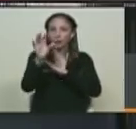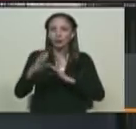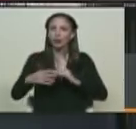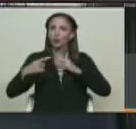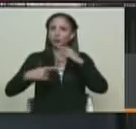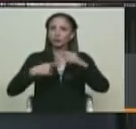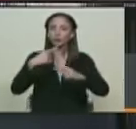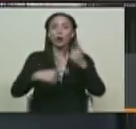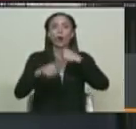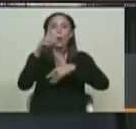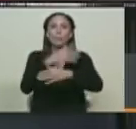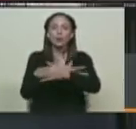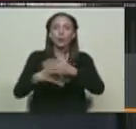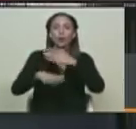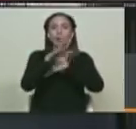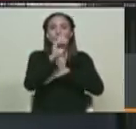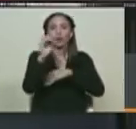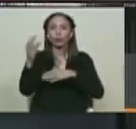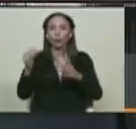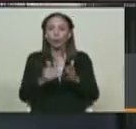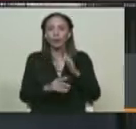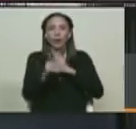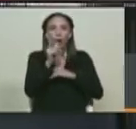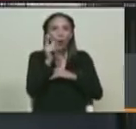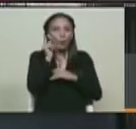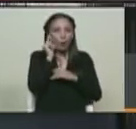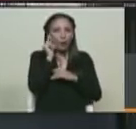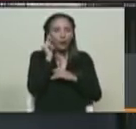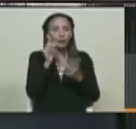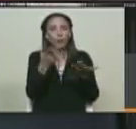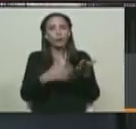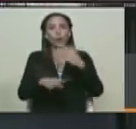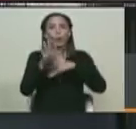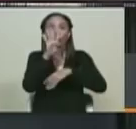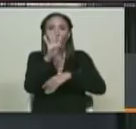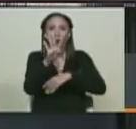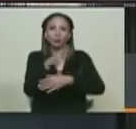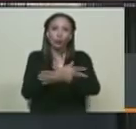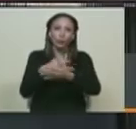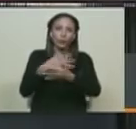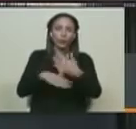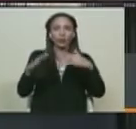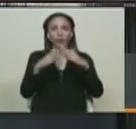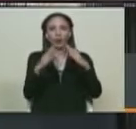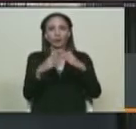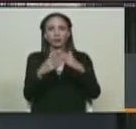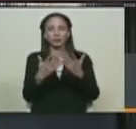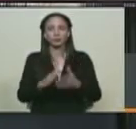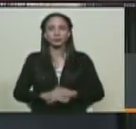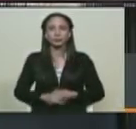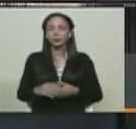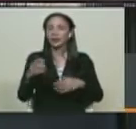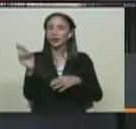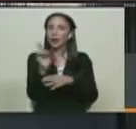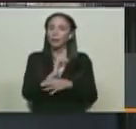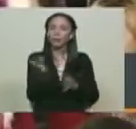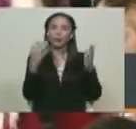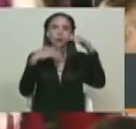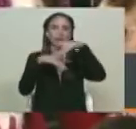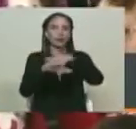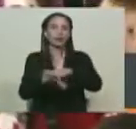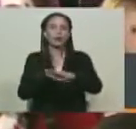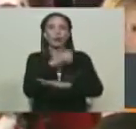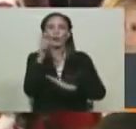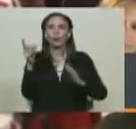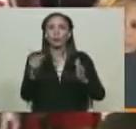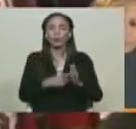de 1.500.000 hogares y mujeres a 4 millones de hogares protegidos de manera integral